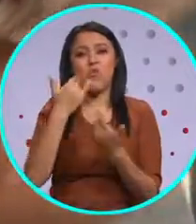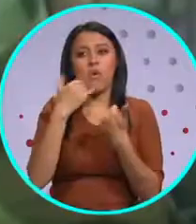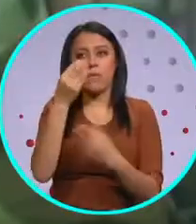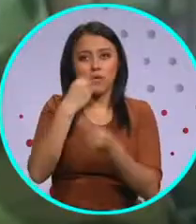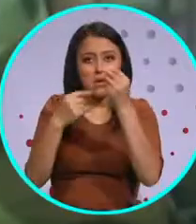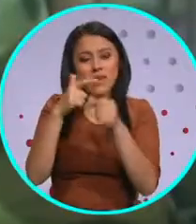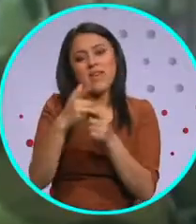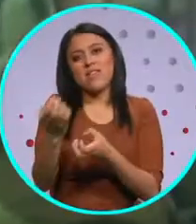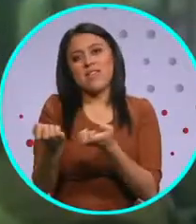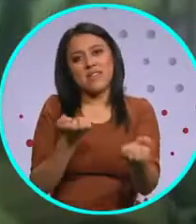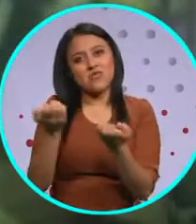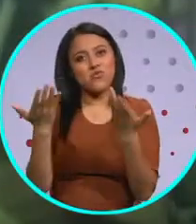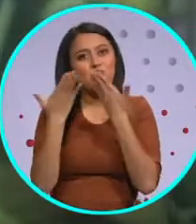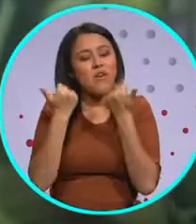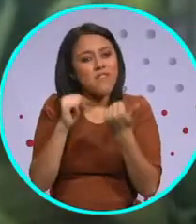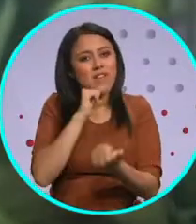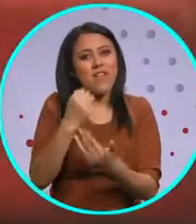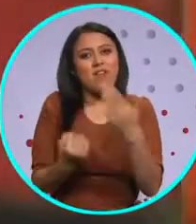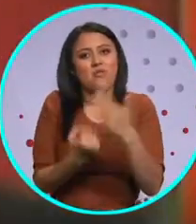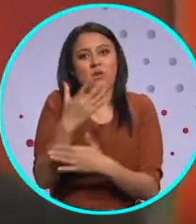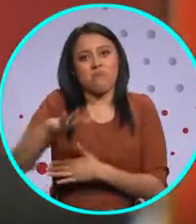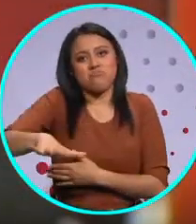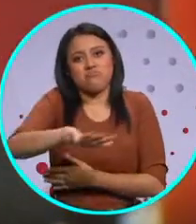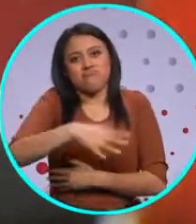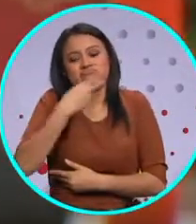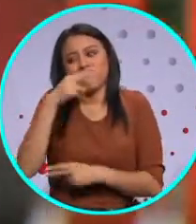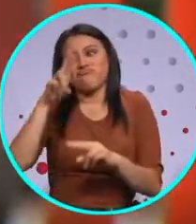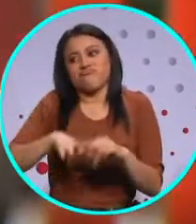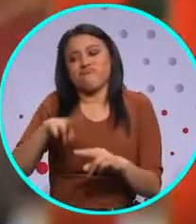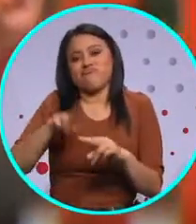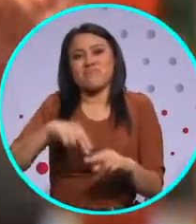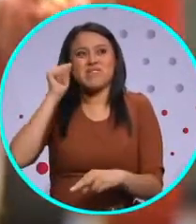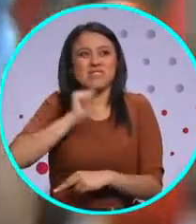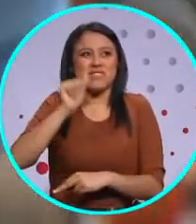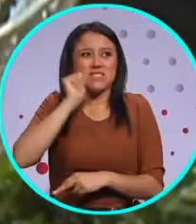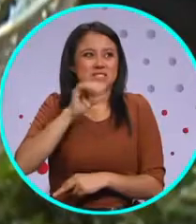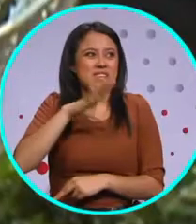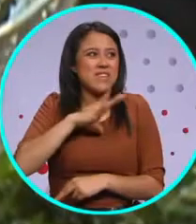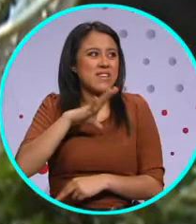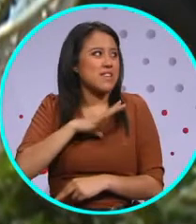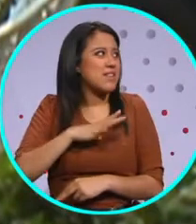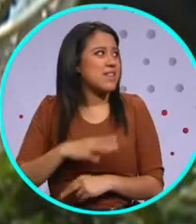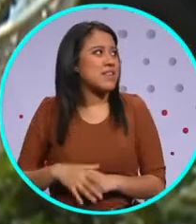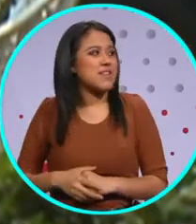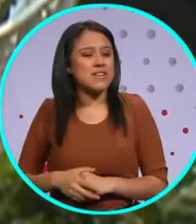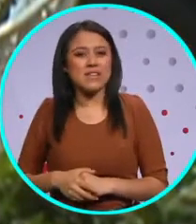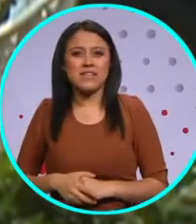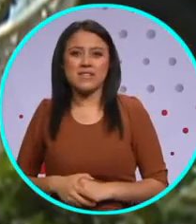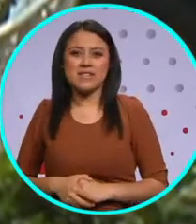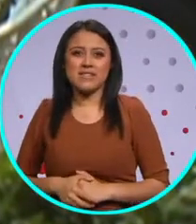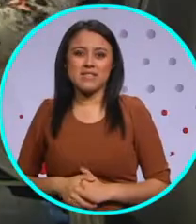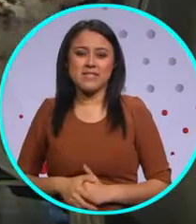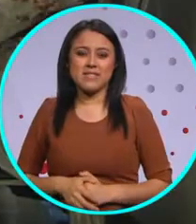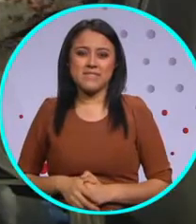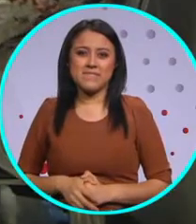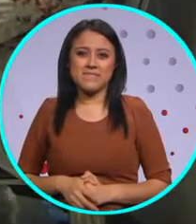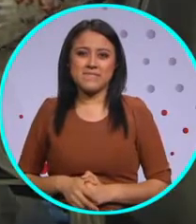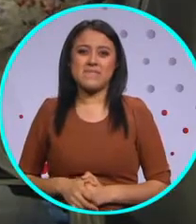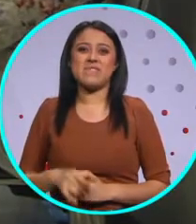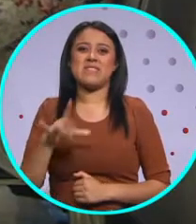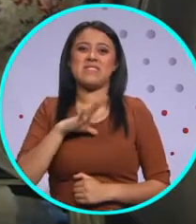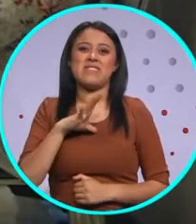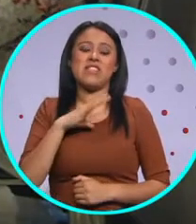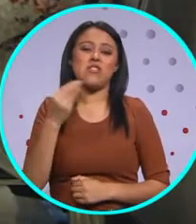derivado de nuevos modelos de urbanización y sedentarismo ha provocado altos índices de sobrepeso y obesidad pero además de